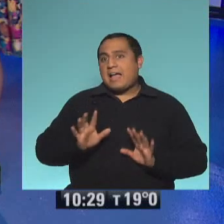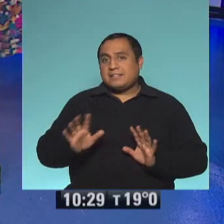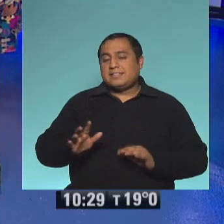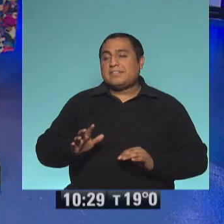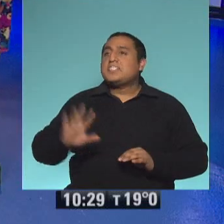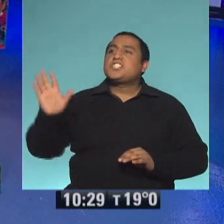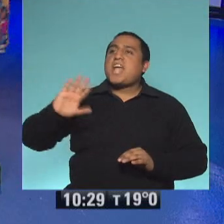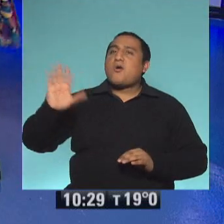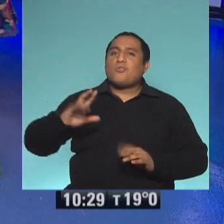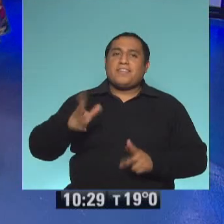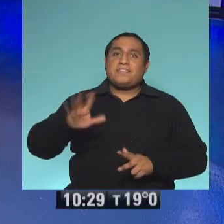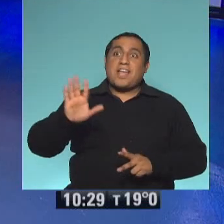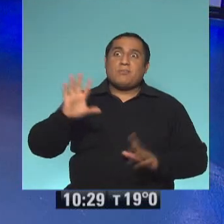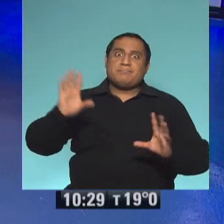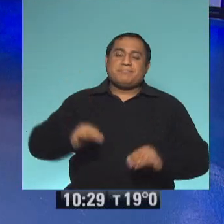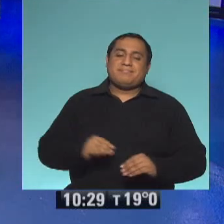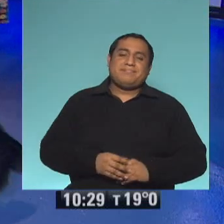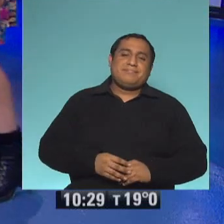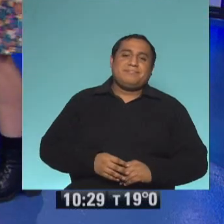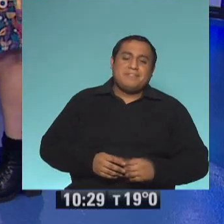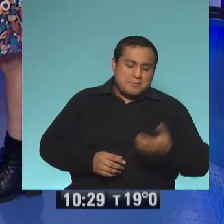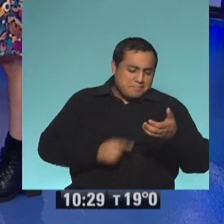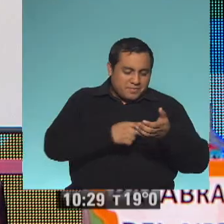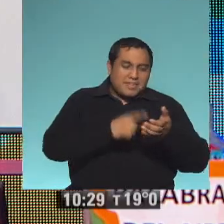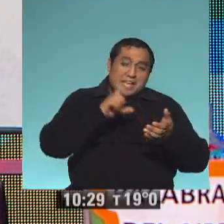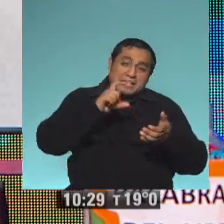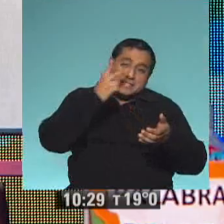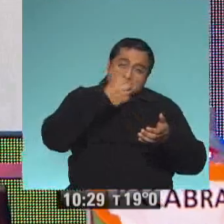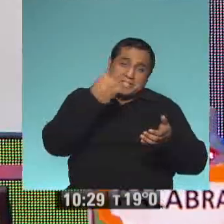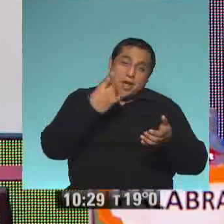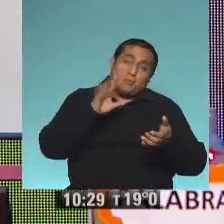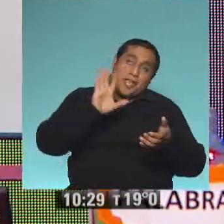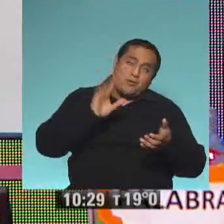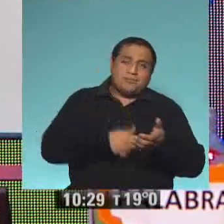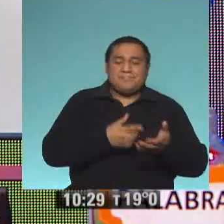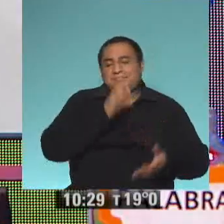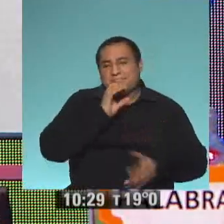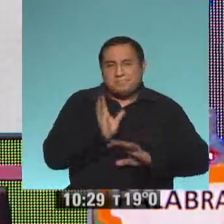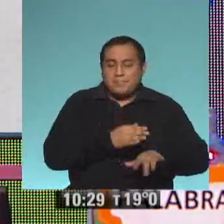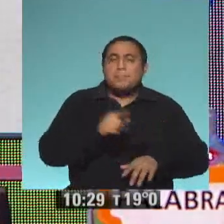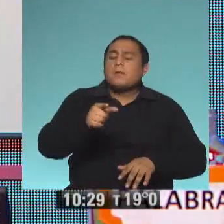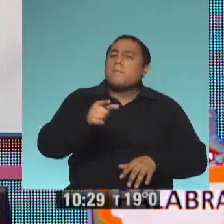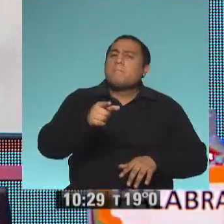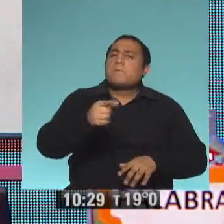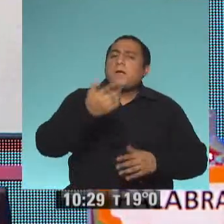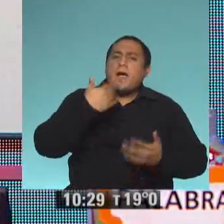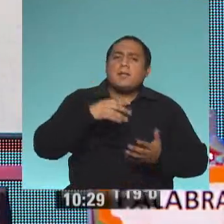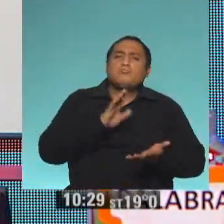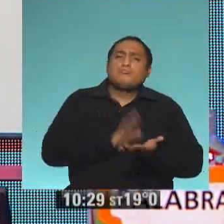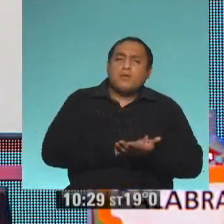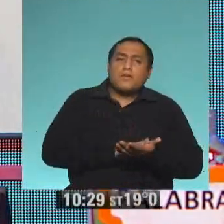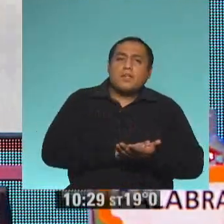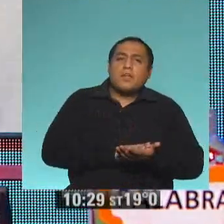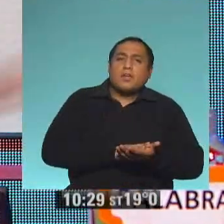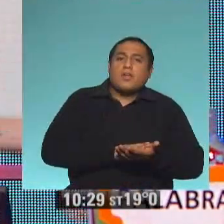chau. Chau. Es que tiene un botón que dice chau. Bueno, ¿saben qué? Hablando de vuelo, sí. Les quiero